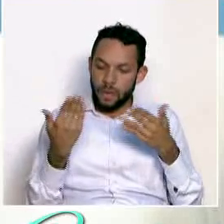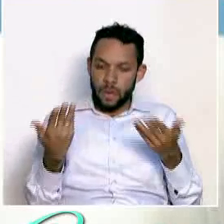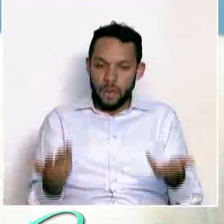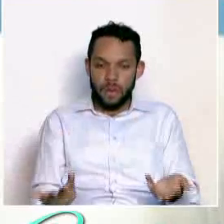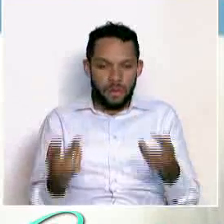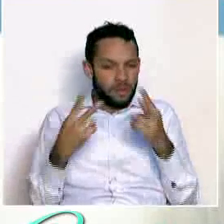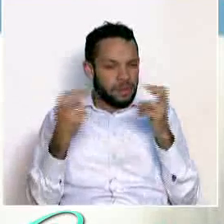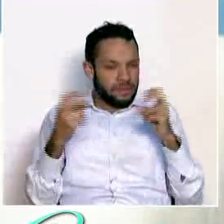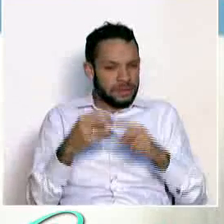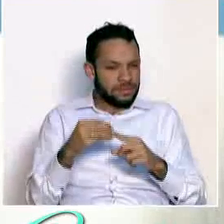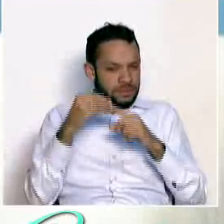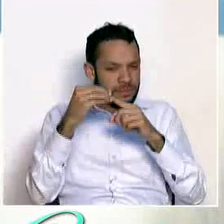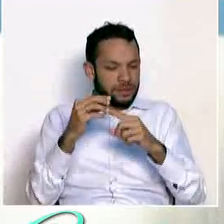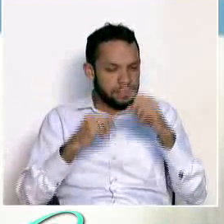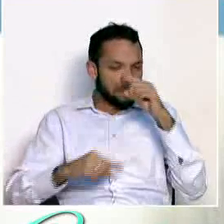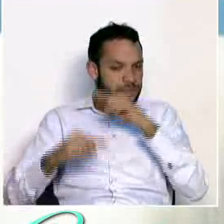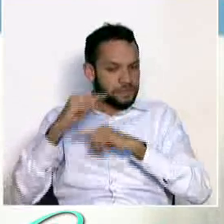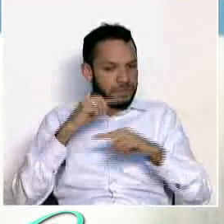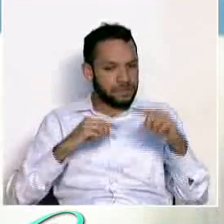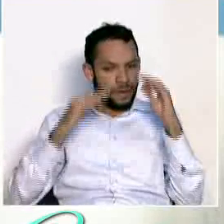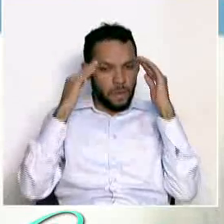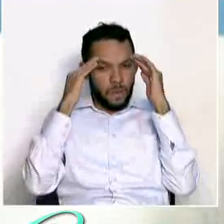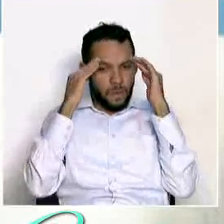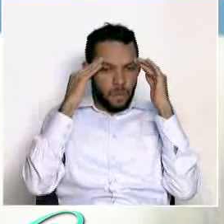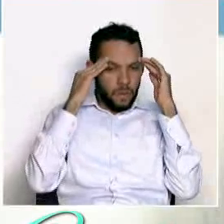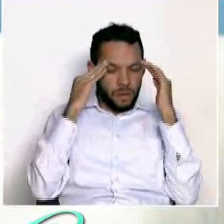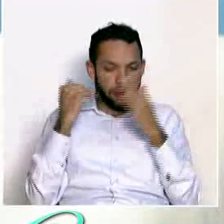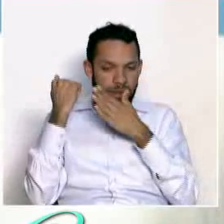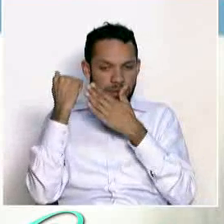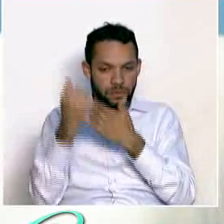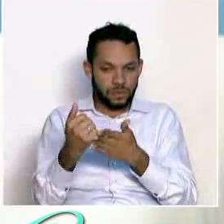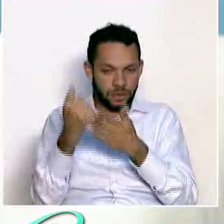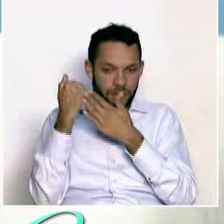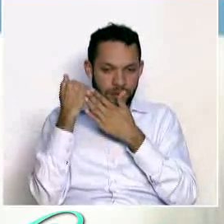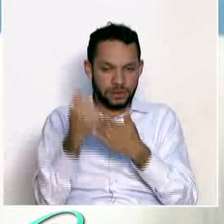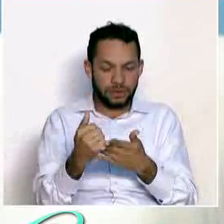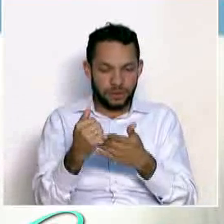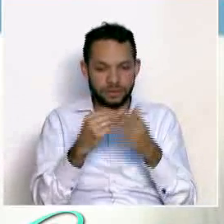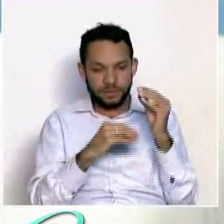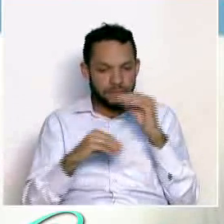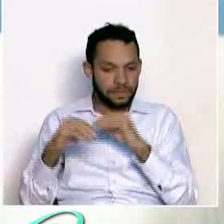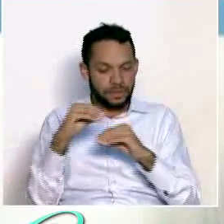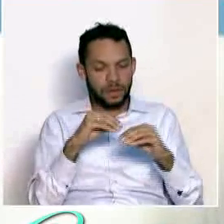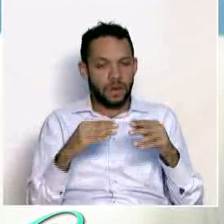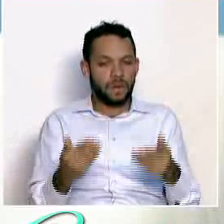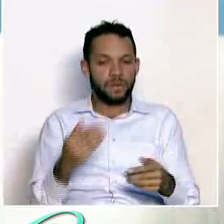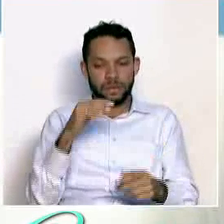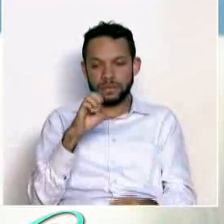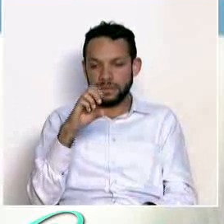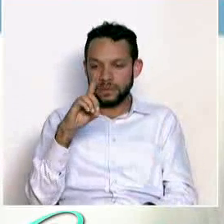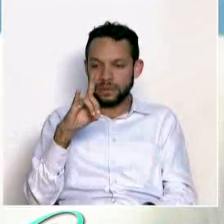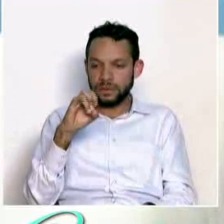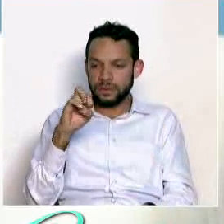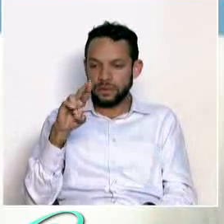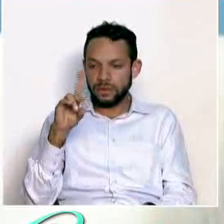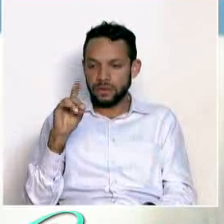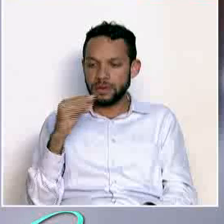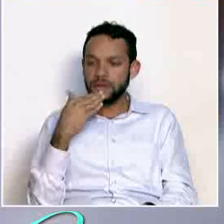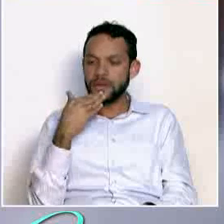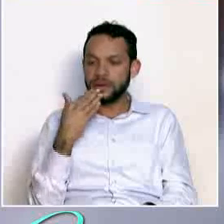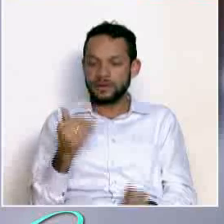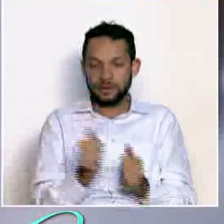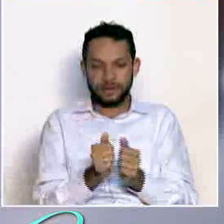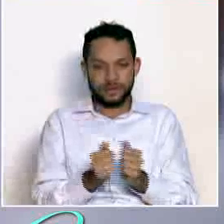materia porque vamos a hablar de hipnosis y vamos a hacer un procedimiento de hipnosis. Doctor Eduardo, muchas gracias por estar con